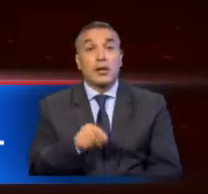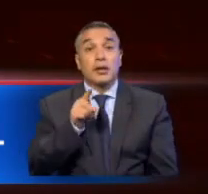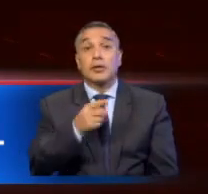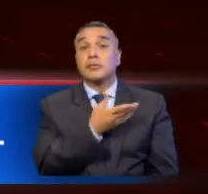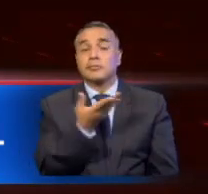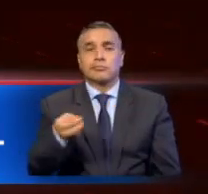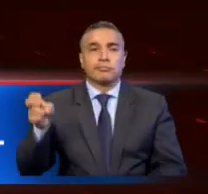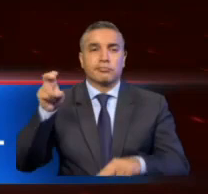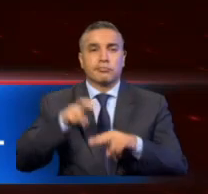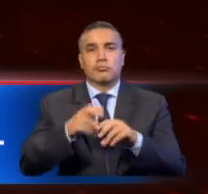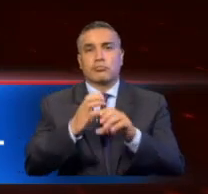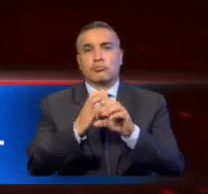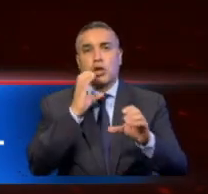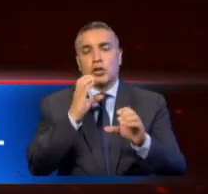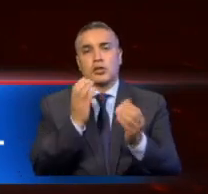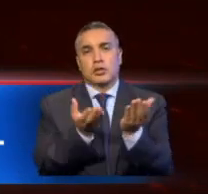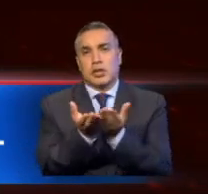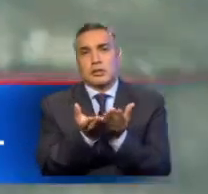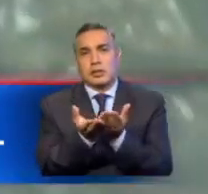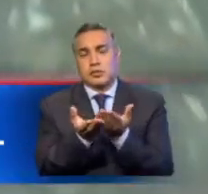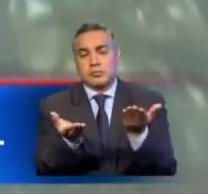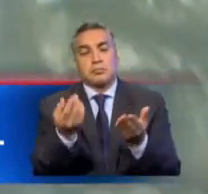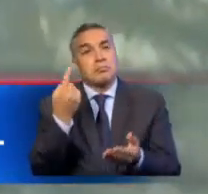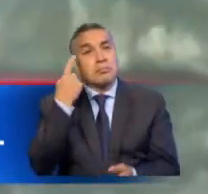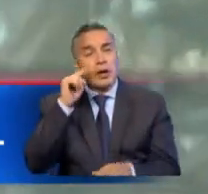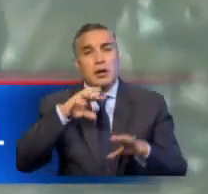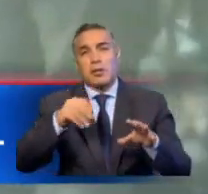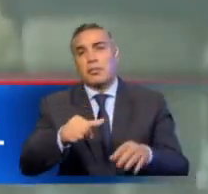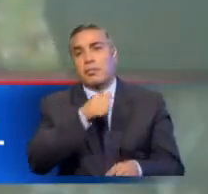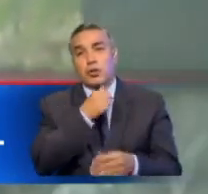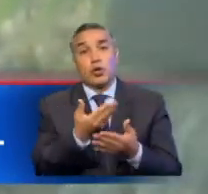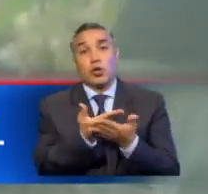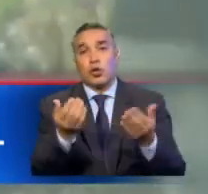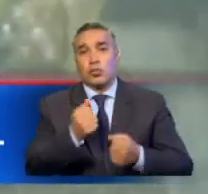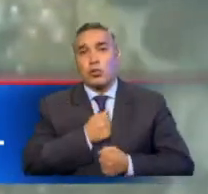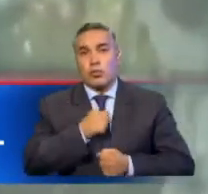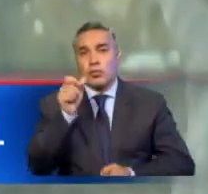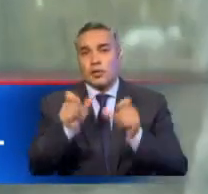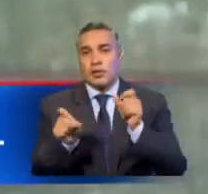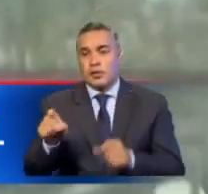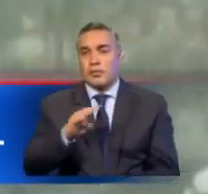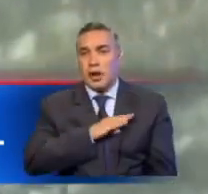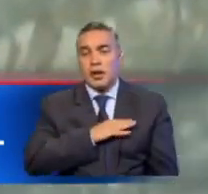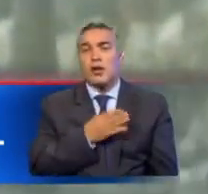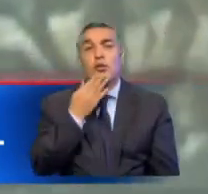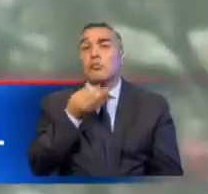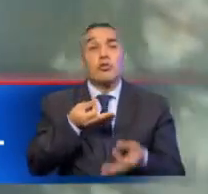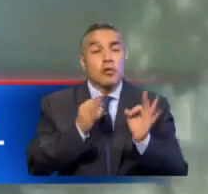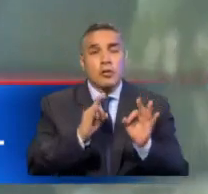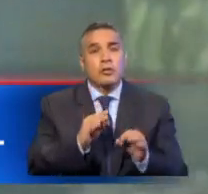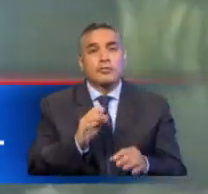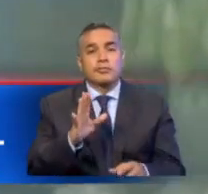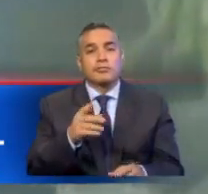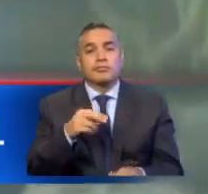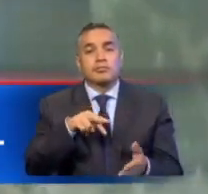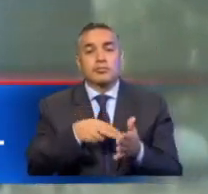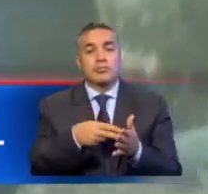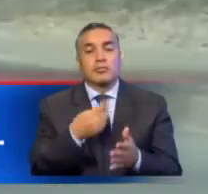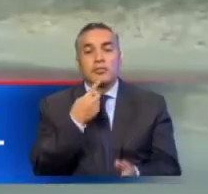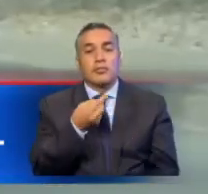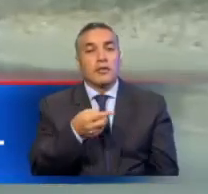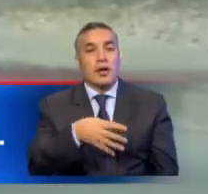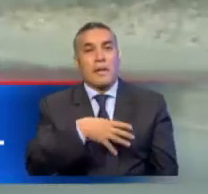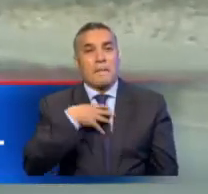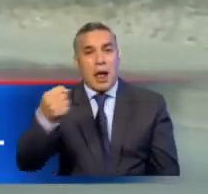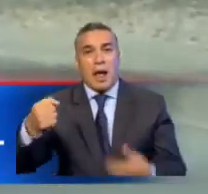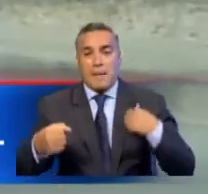donde se embarcaban en buses de servicio urbano para robar las pertenencias de los pasajeros bajo la modalidad de lanzas y